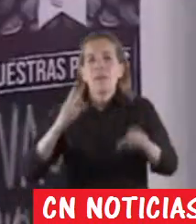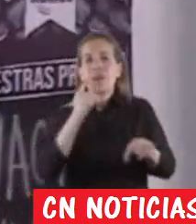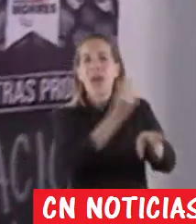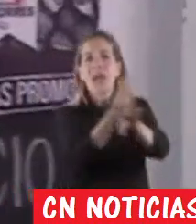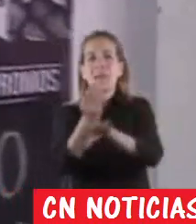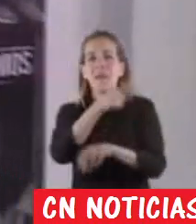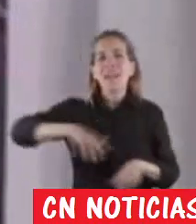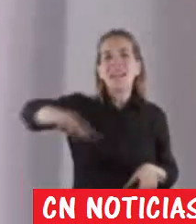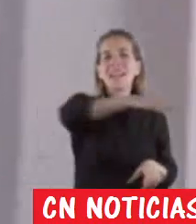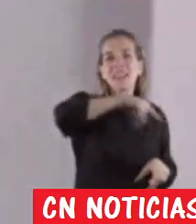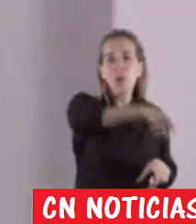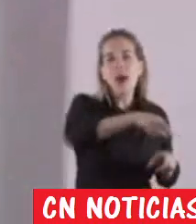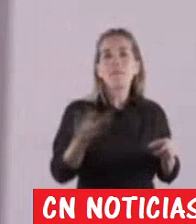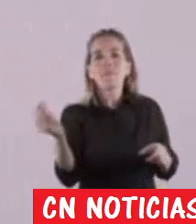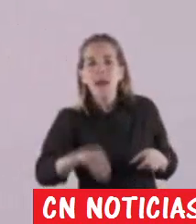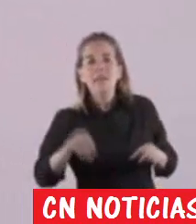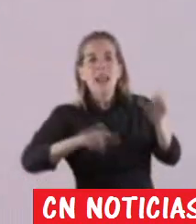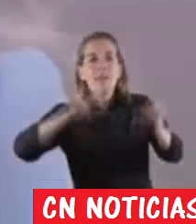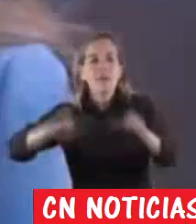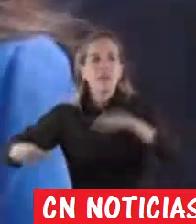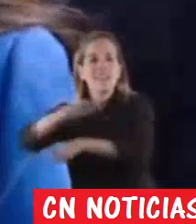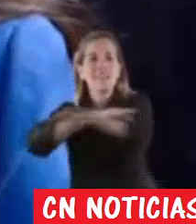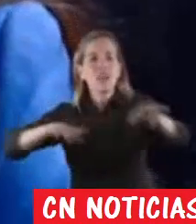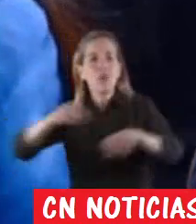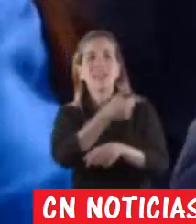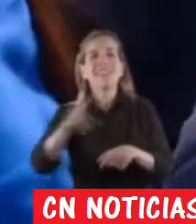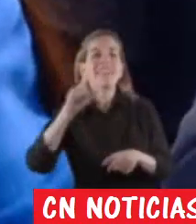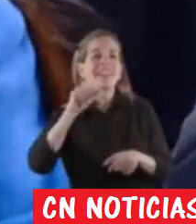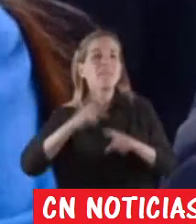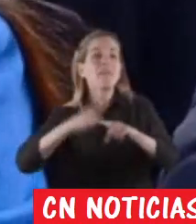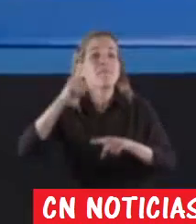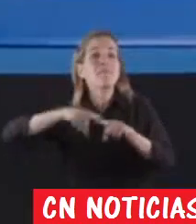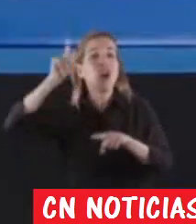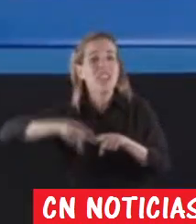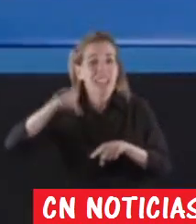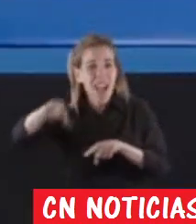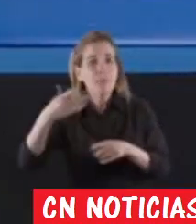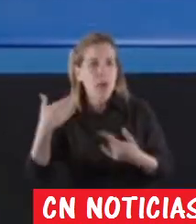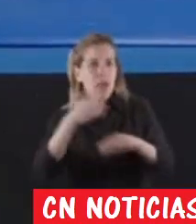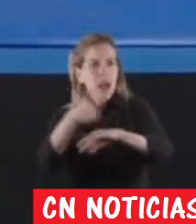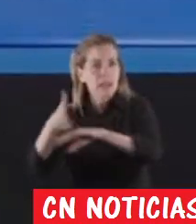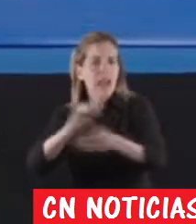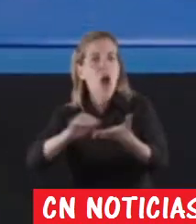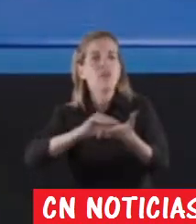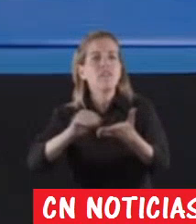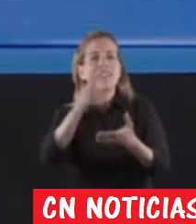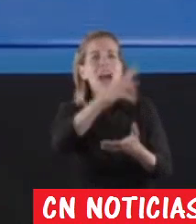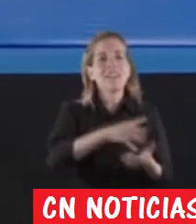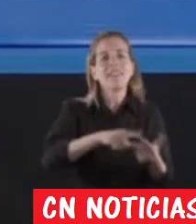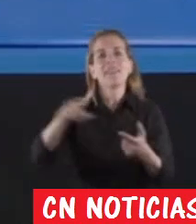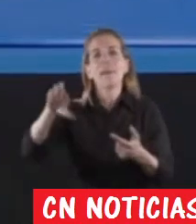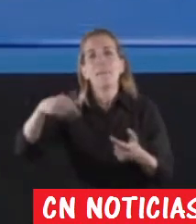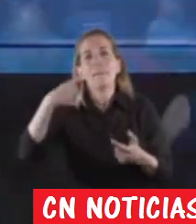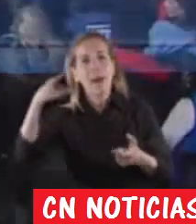se mueven aquí, puedan acceder a estas oficinas rápidamente. Y en verdad es que, y